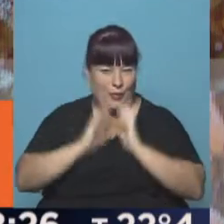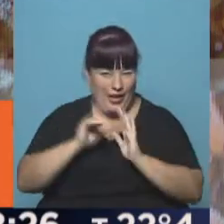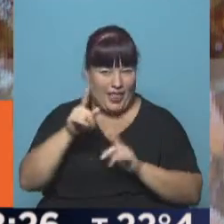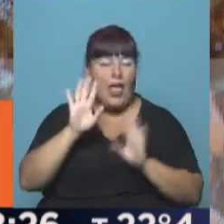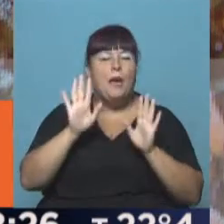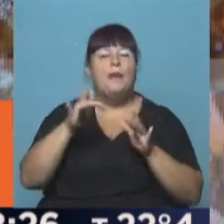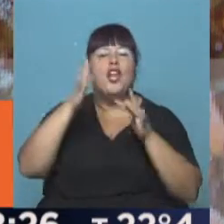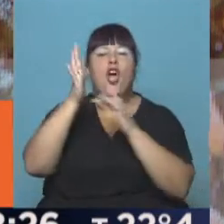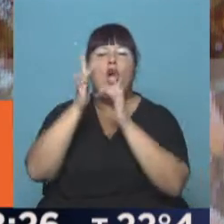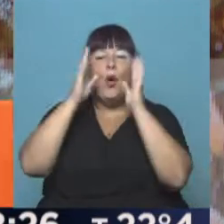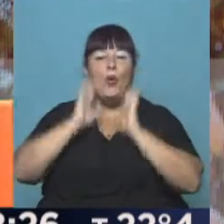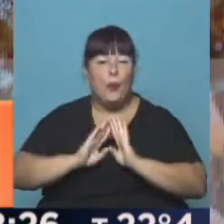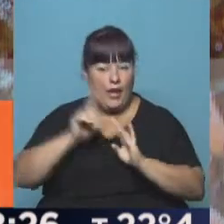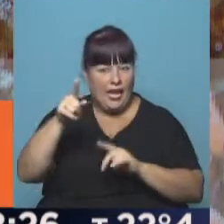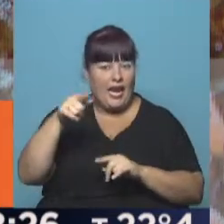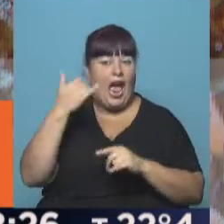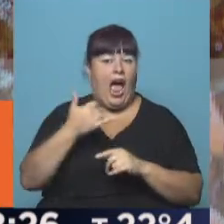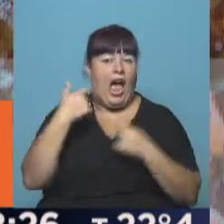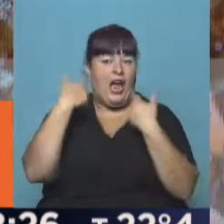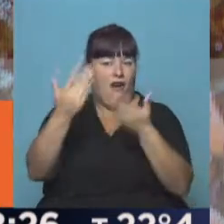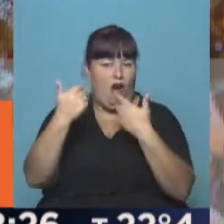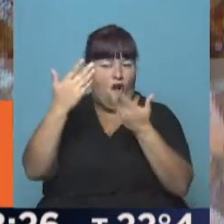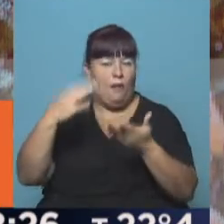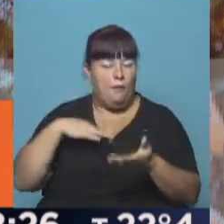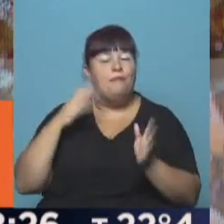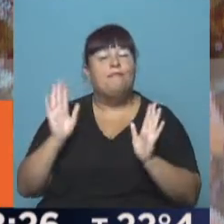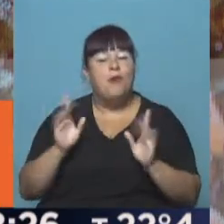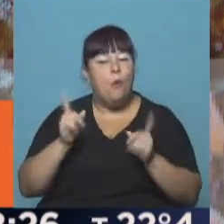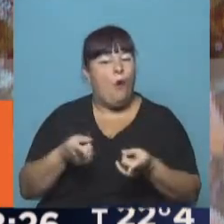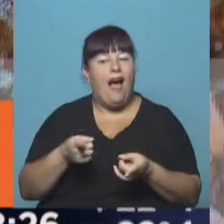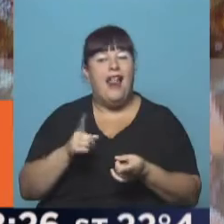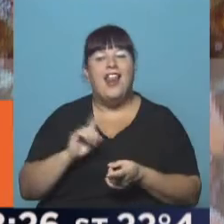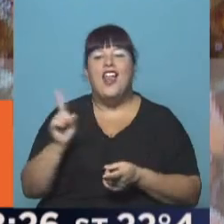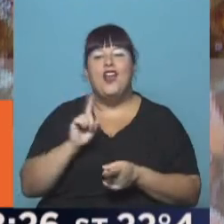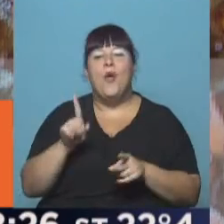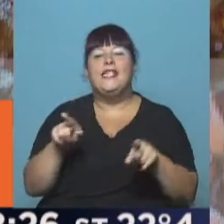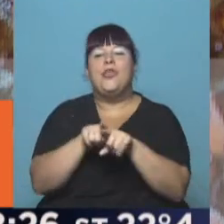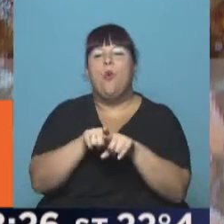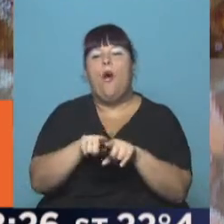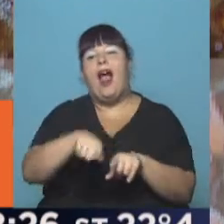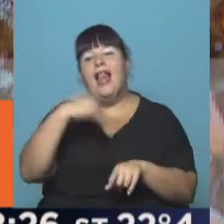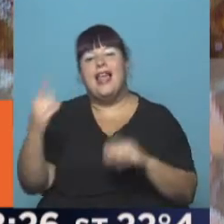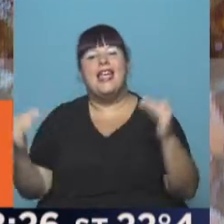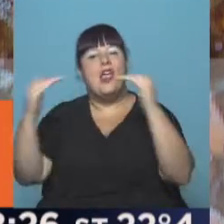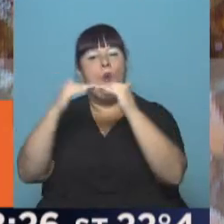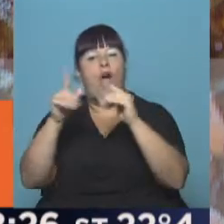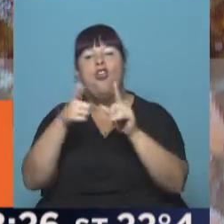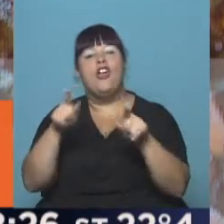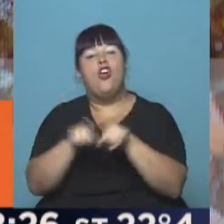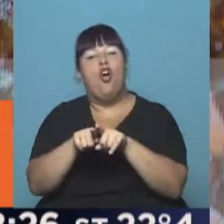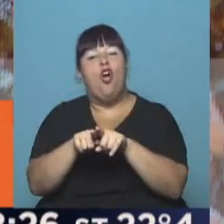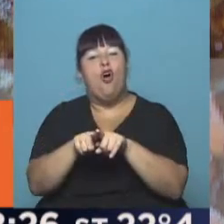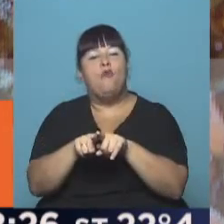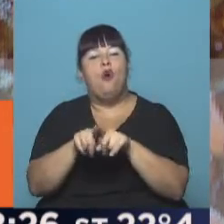entonces la Virgen María, que tiene todas esas ofrendas, sin embargo, no tiene el mismo lugar equiparable, digo, como